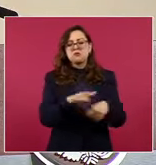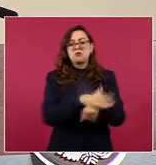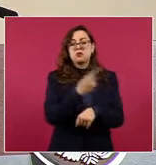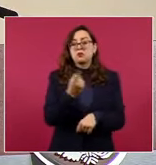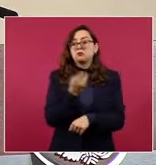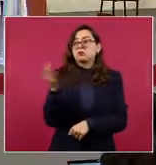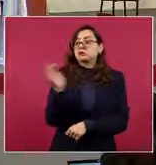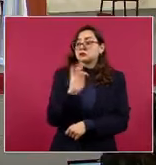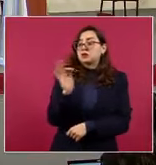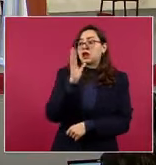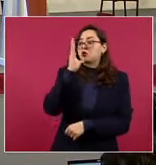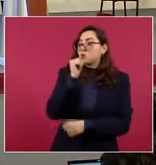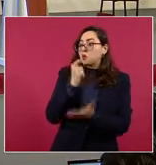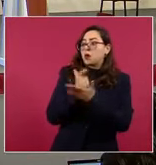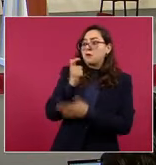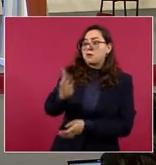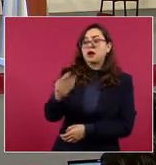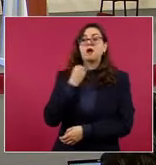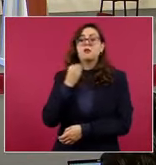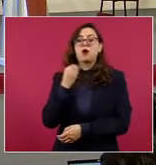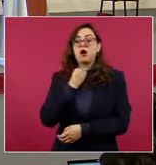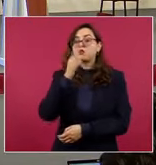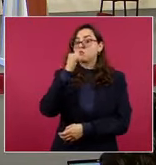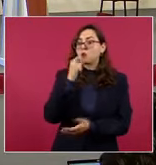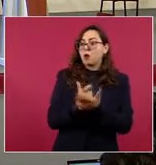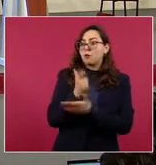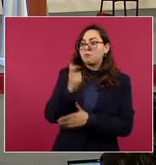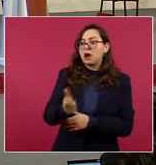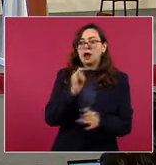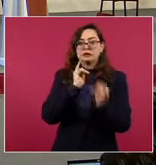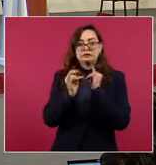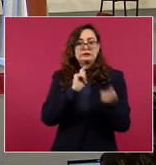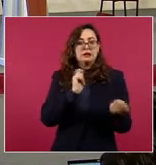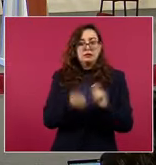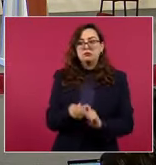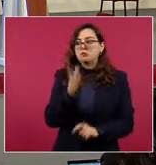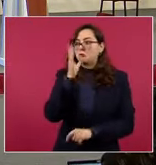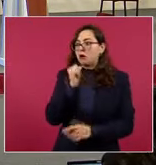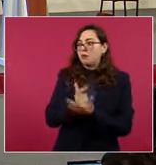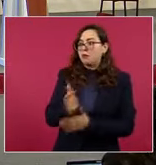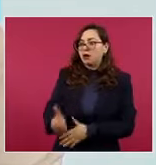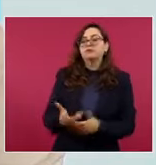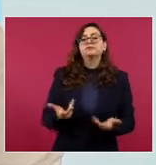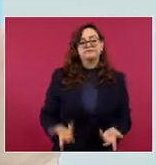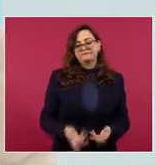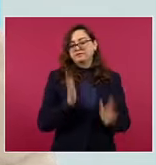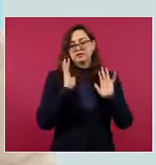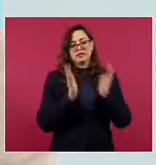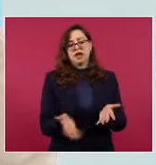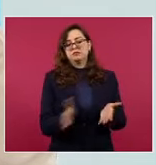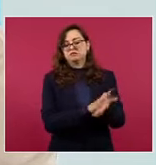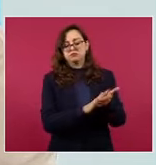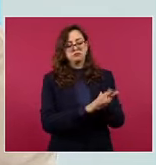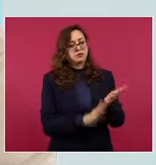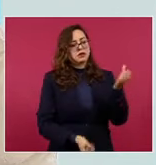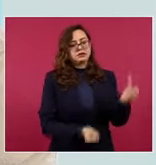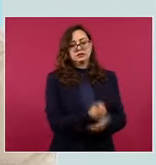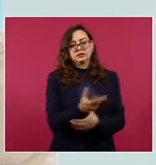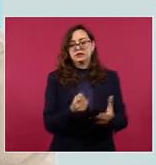traductor o han enfrentado dificultades. De julio de 2022 al 2 de enero de este año se han